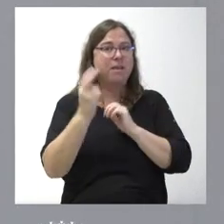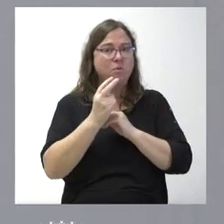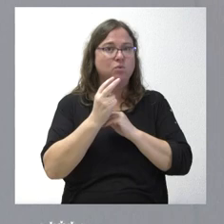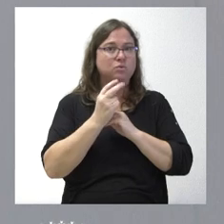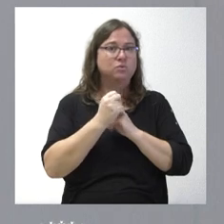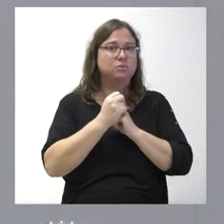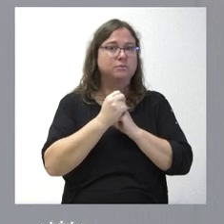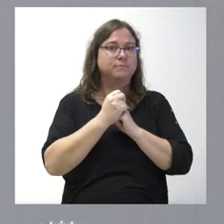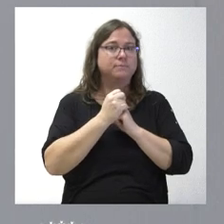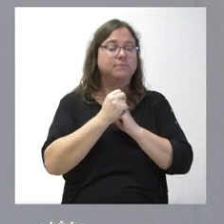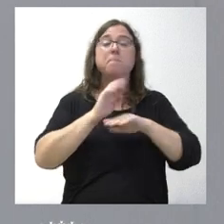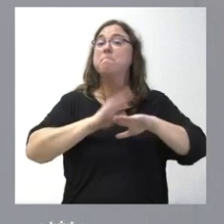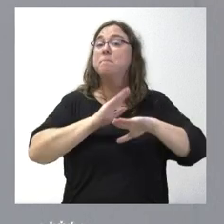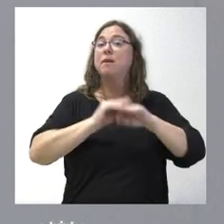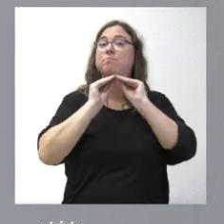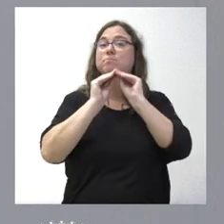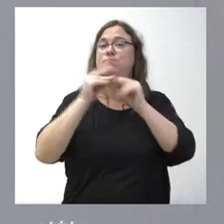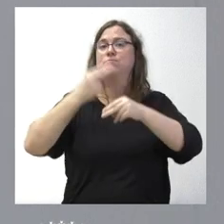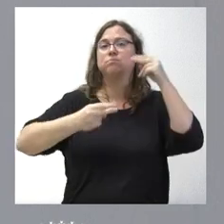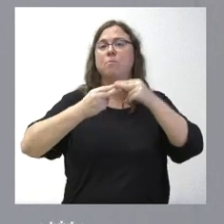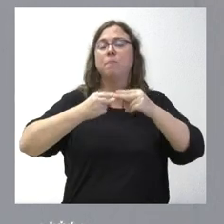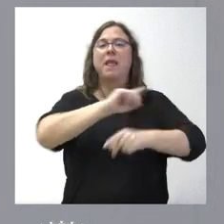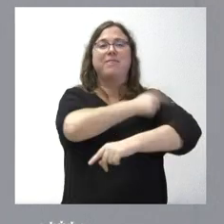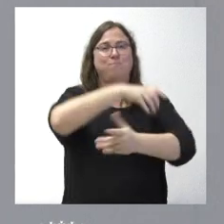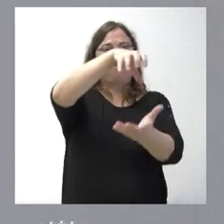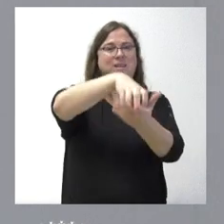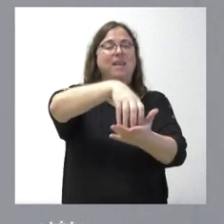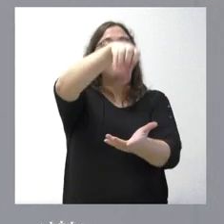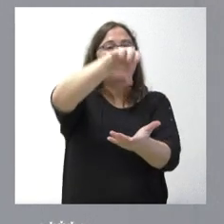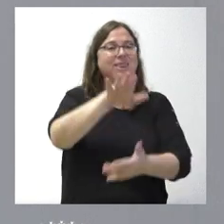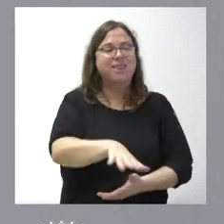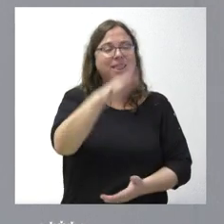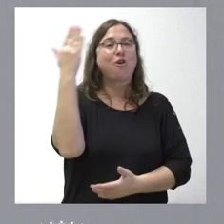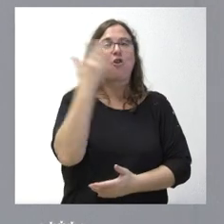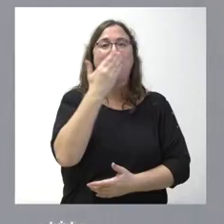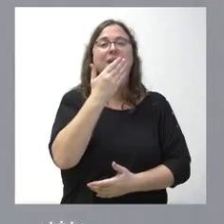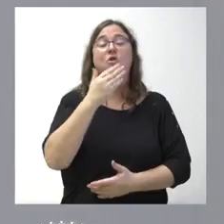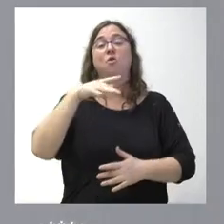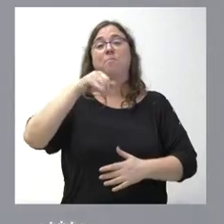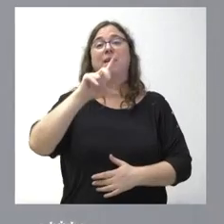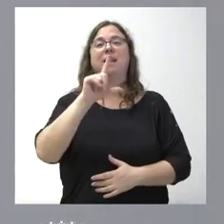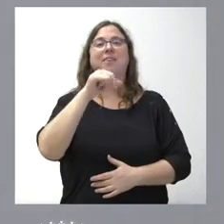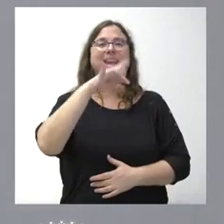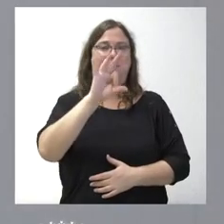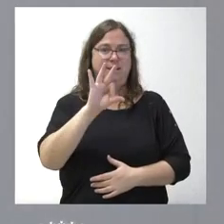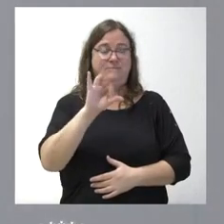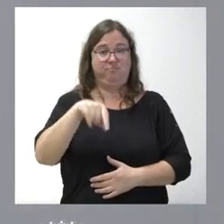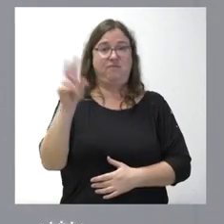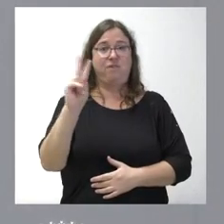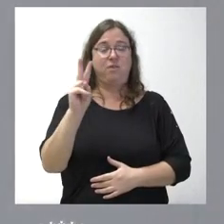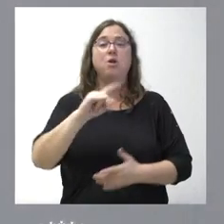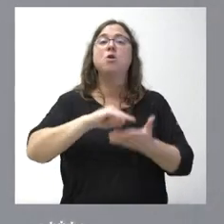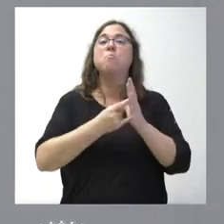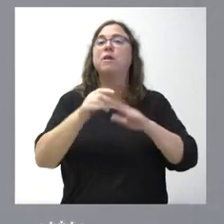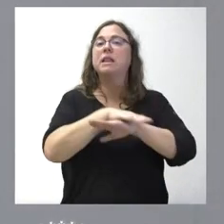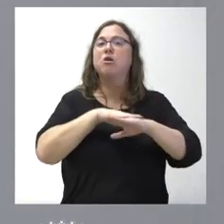387,000 para la construcción del polideportivo en el centro de Educación infantil y primaria Miguel de lives de vallad oliz se contrata el proyecto básico y la